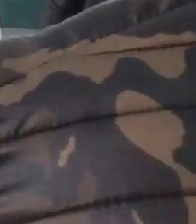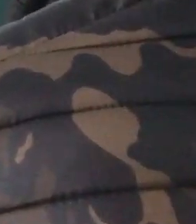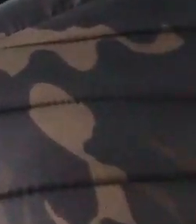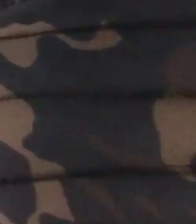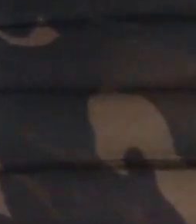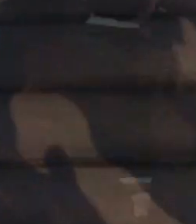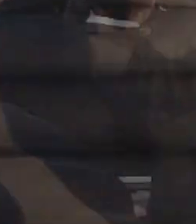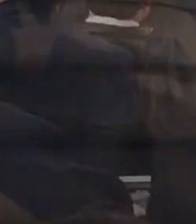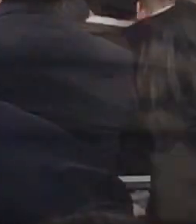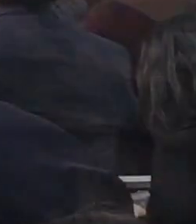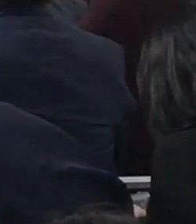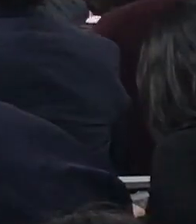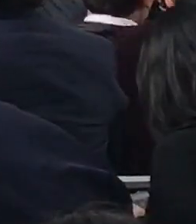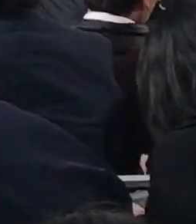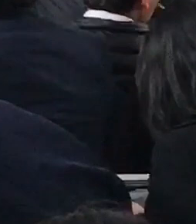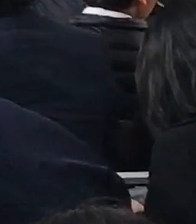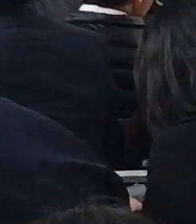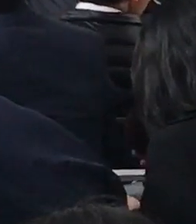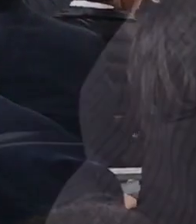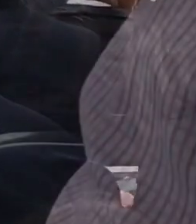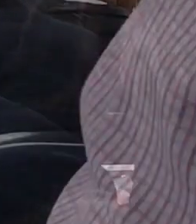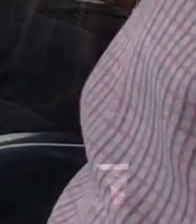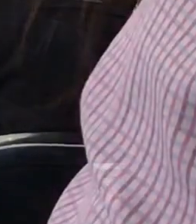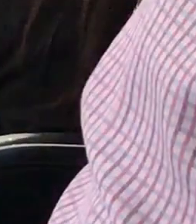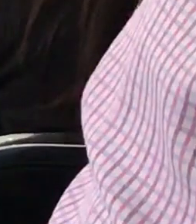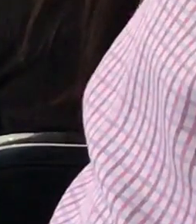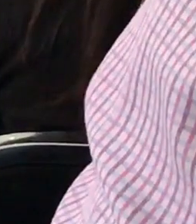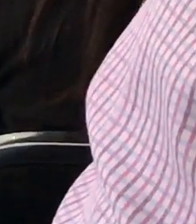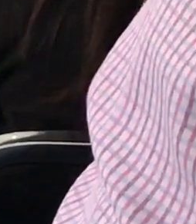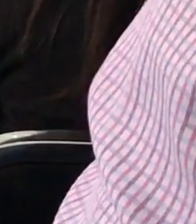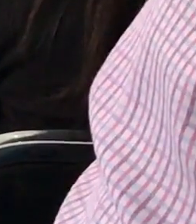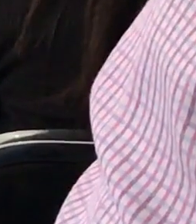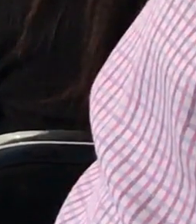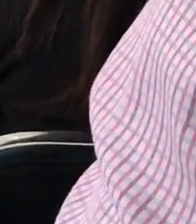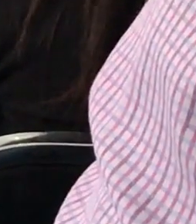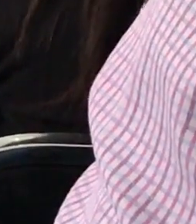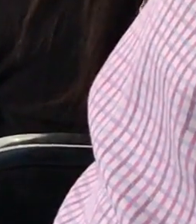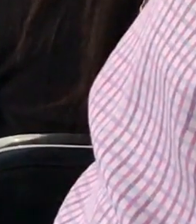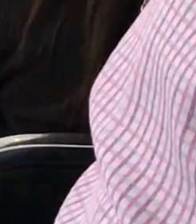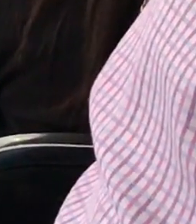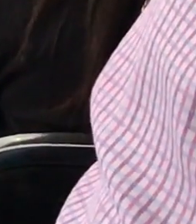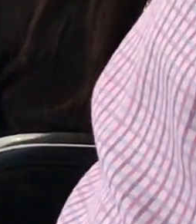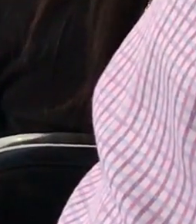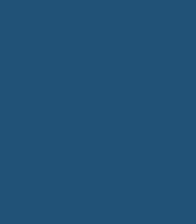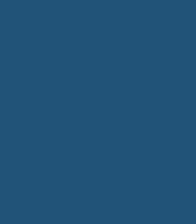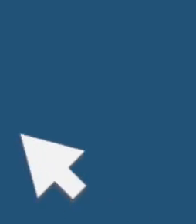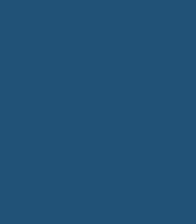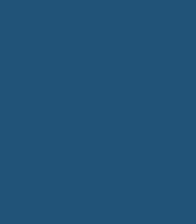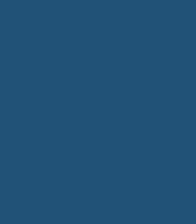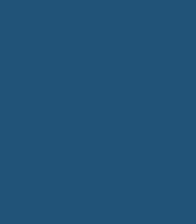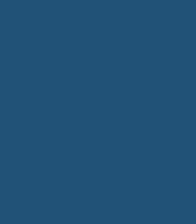pesos. Con imágenes de Raúl González, Jorge Urosa, reportero, El Mañana Multimedios. Después de que el gobierno no estaba...